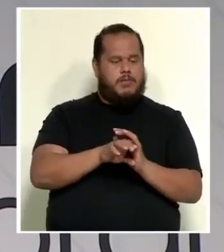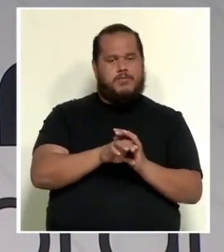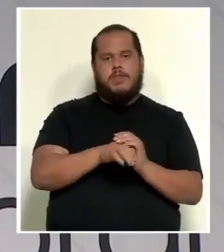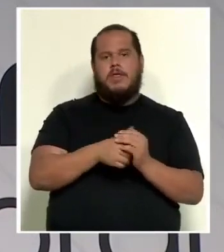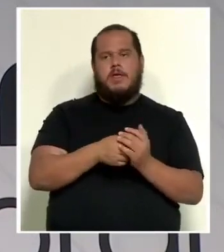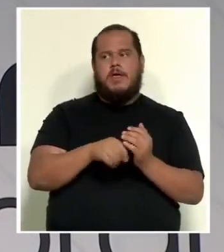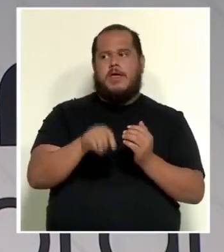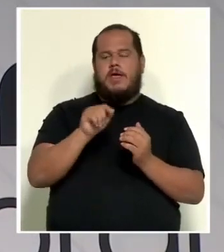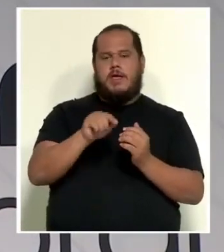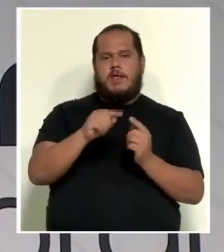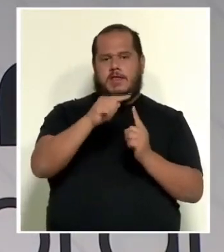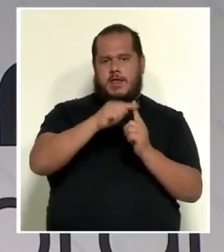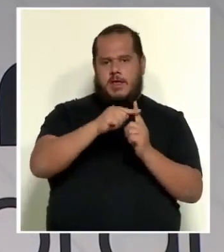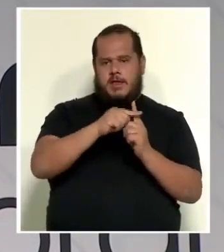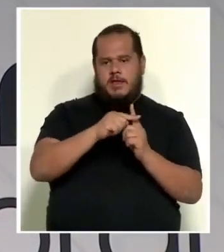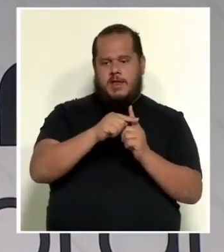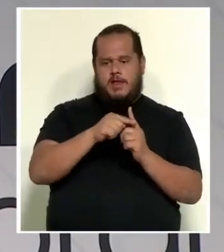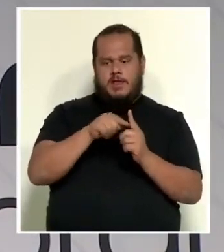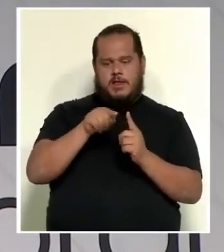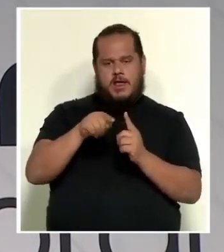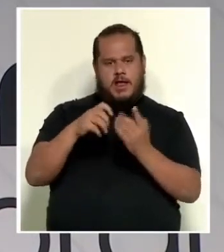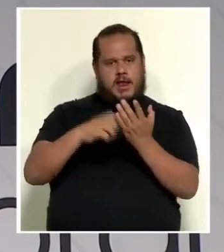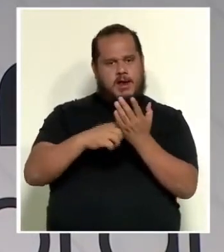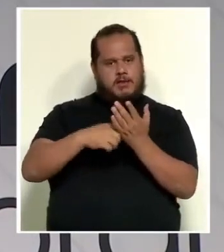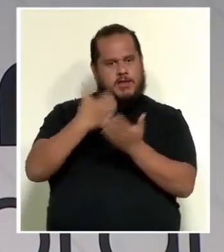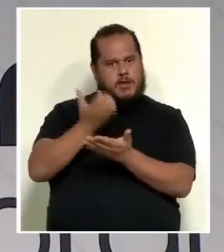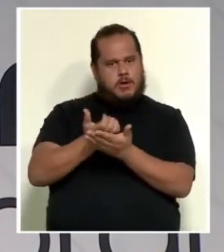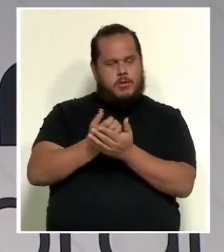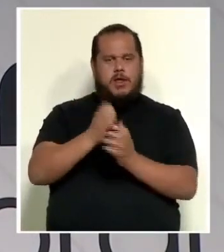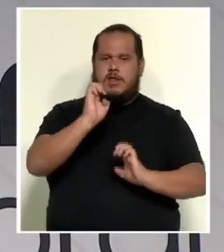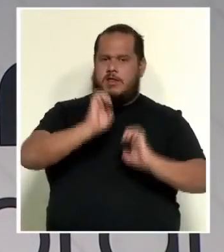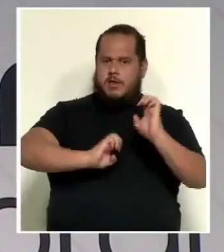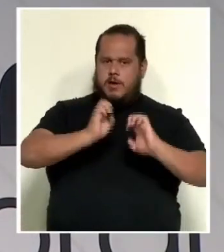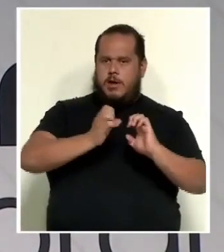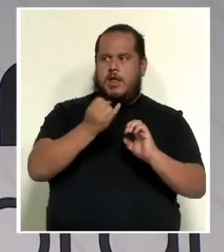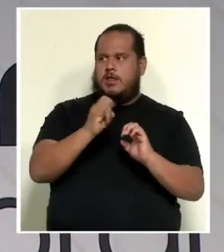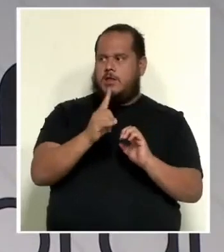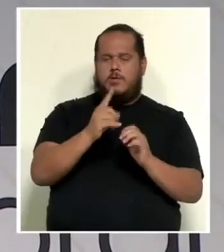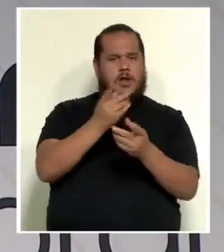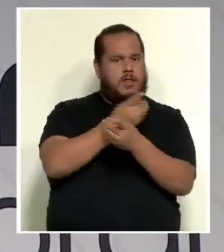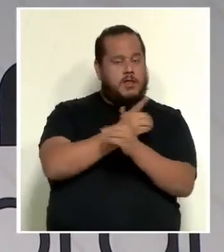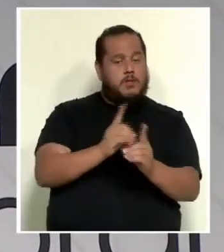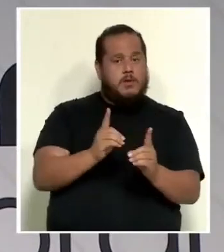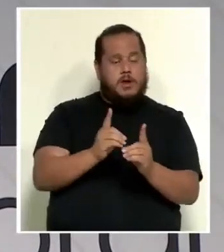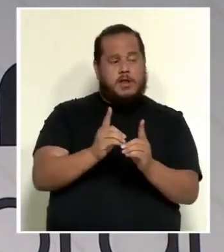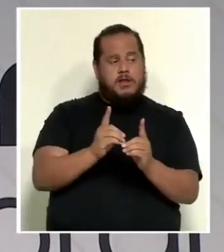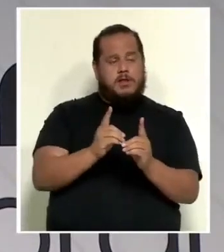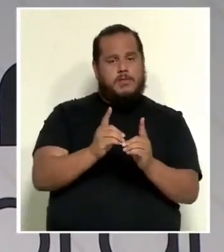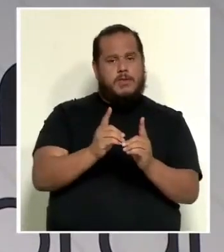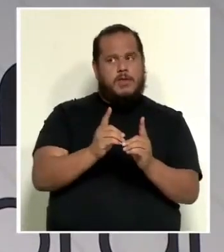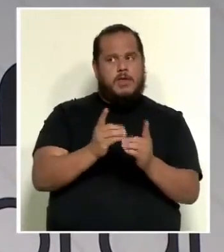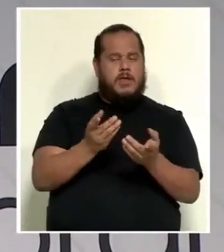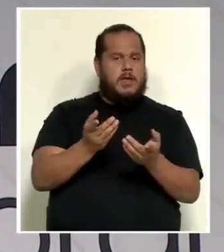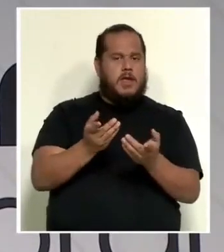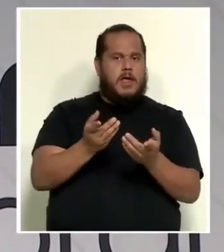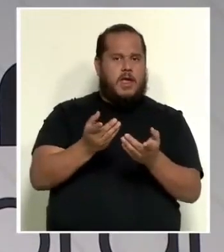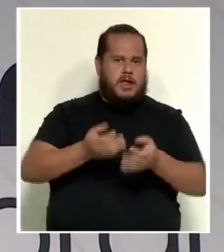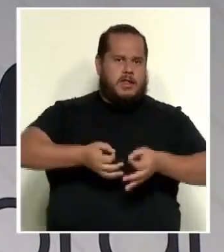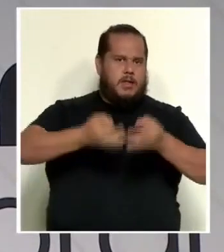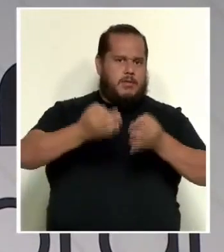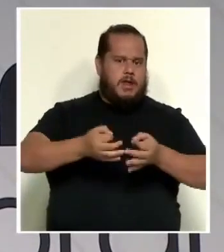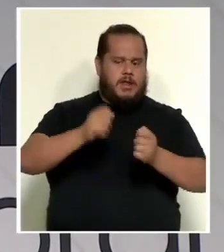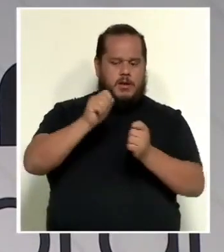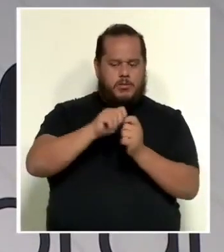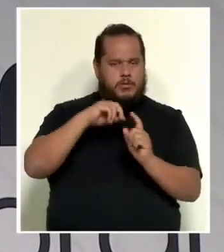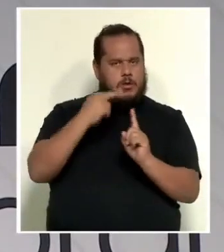en este índice de The Economist se evalúa si una democracia, digamos, es plena desde el punto de